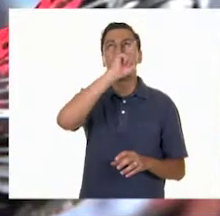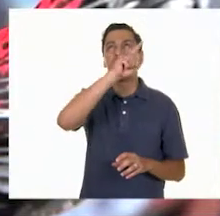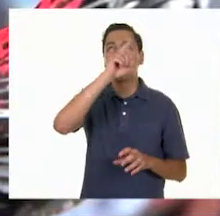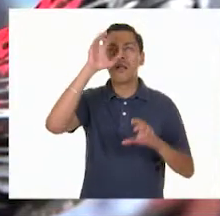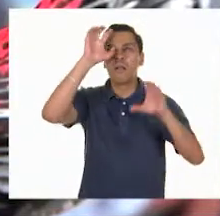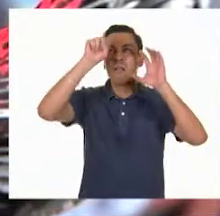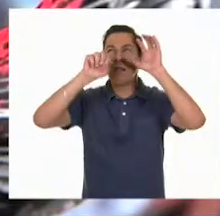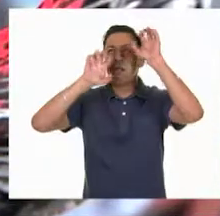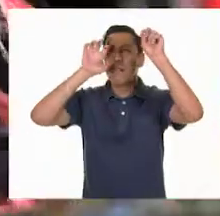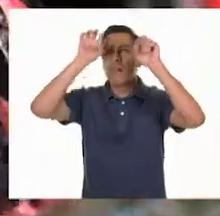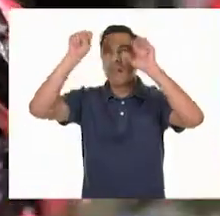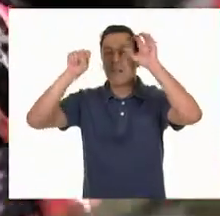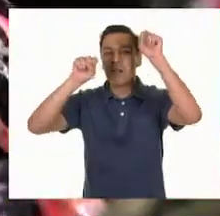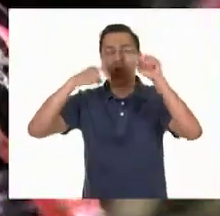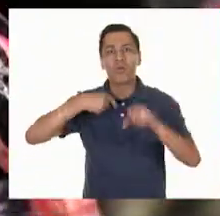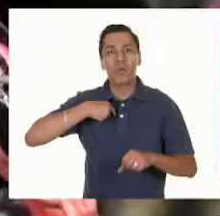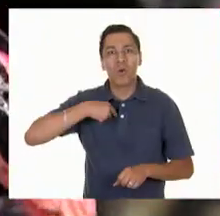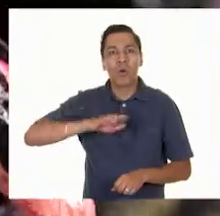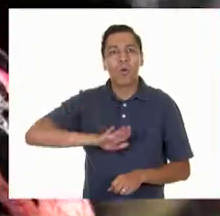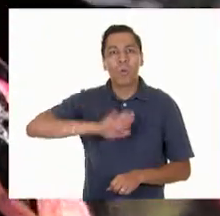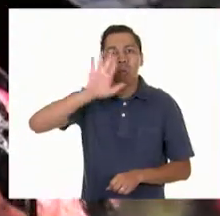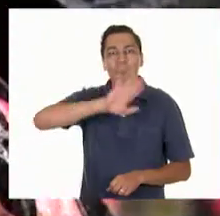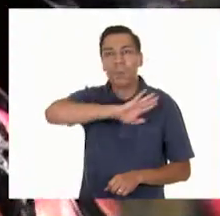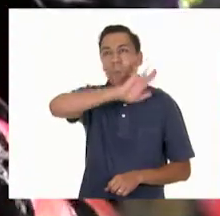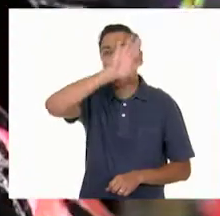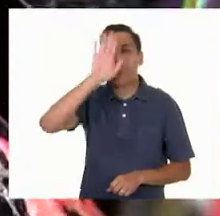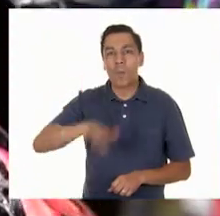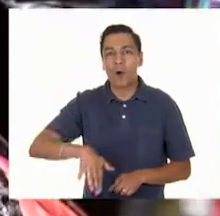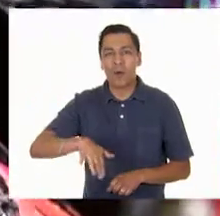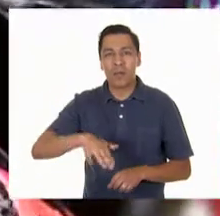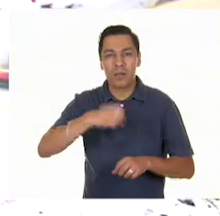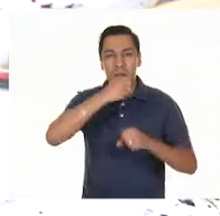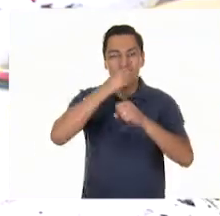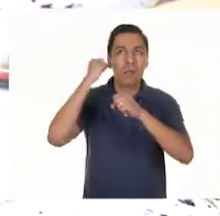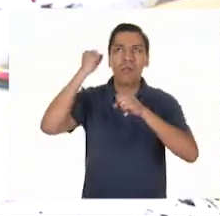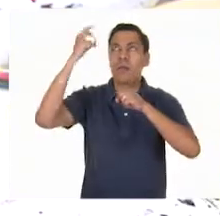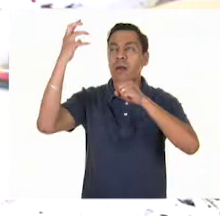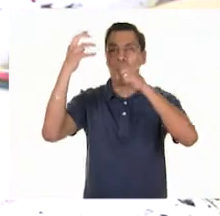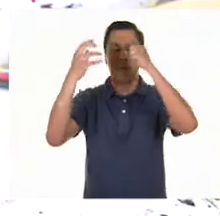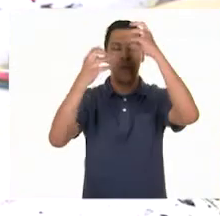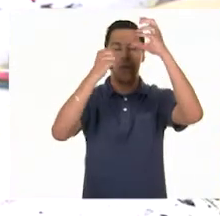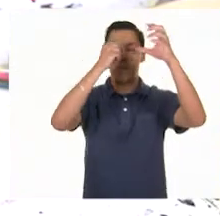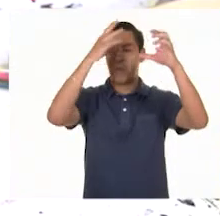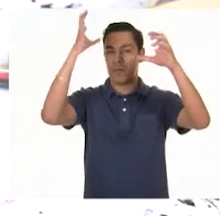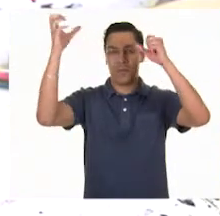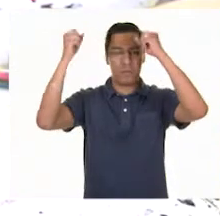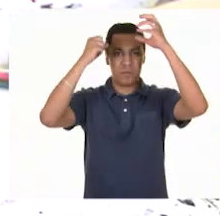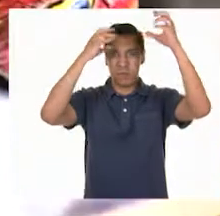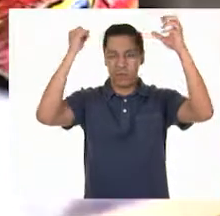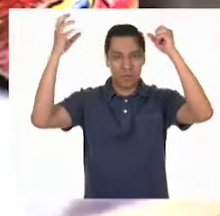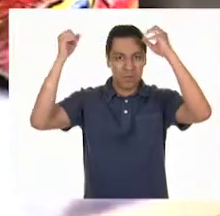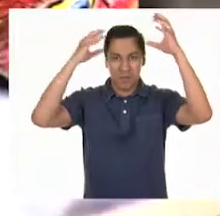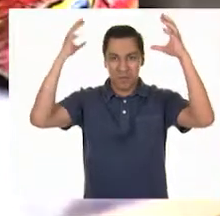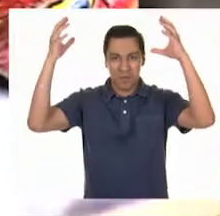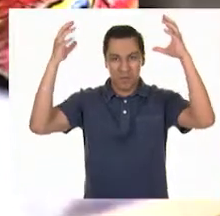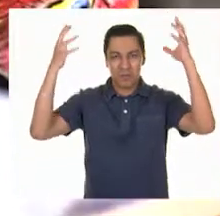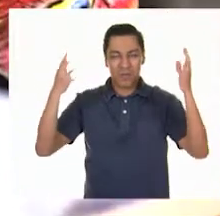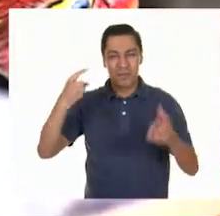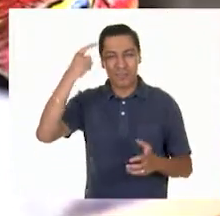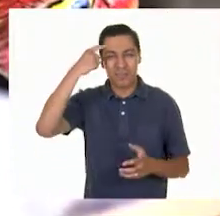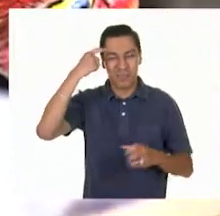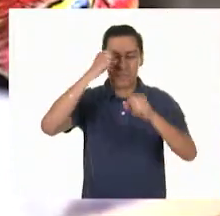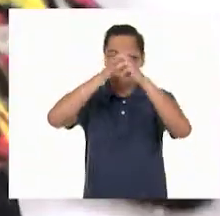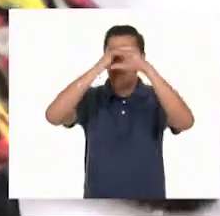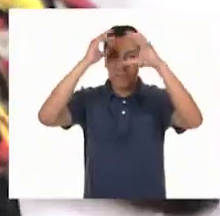también que estaba yo muerto dice pero por qué se me aseguraba muchas figuras en el espacio no en el firmamento